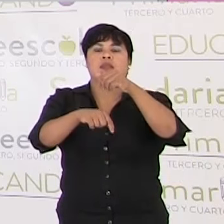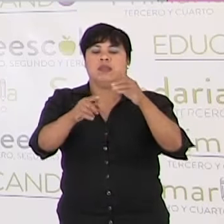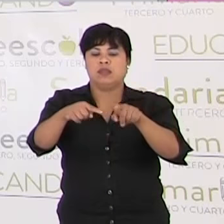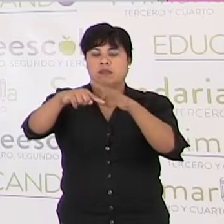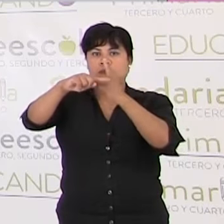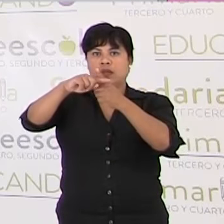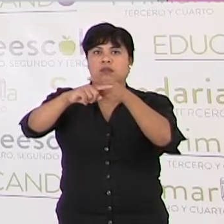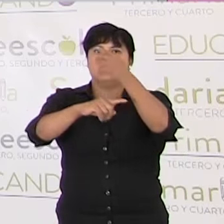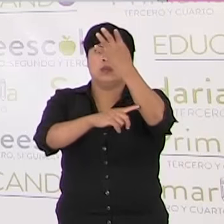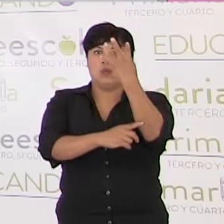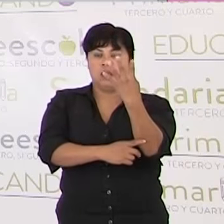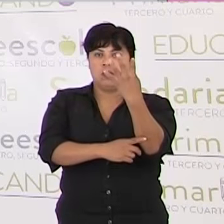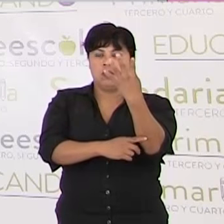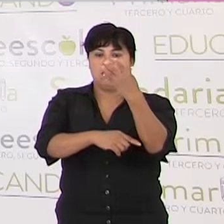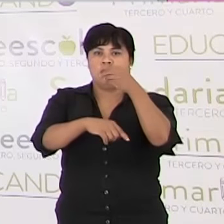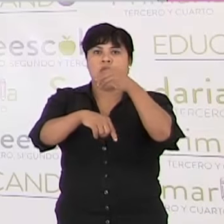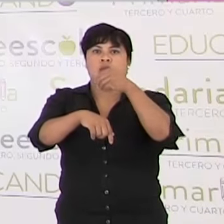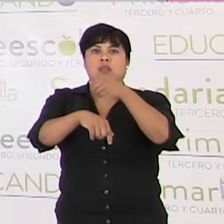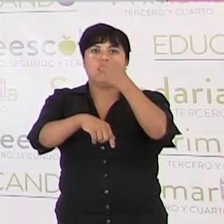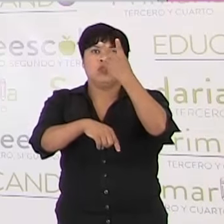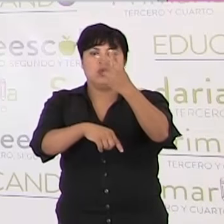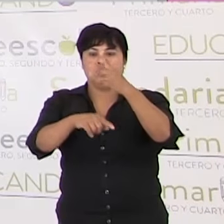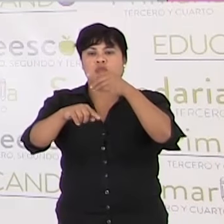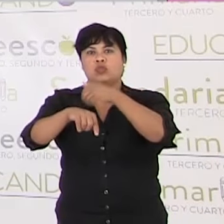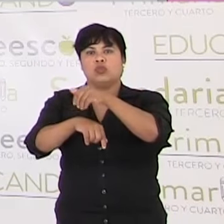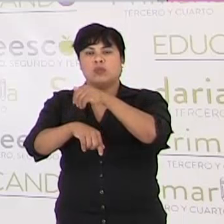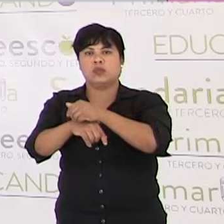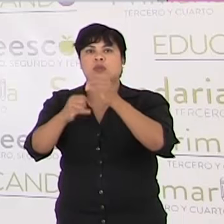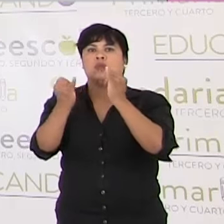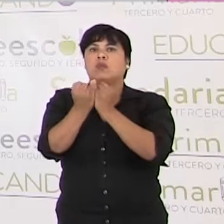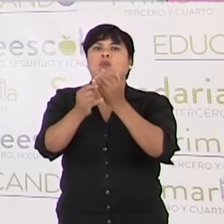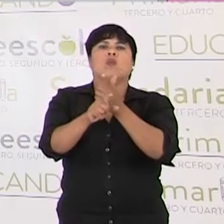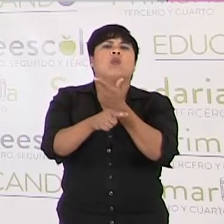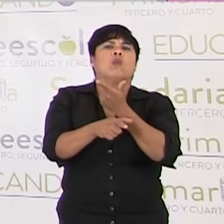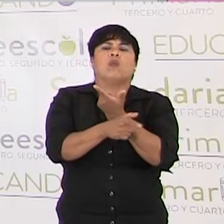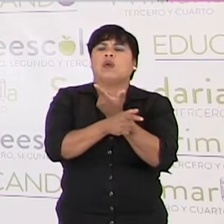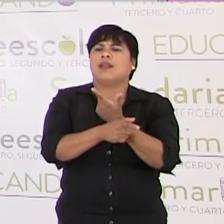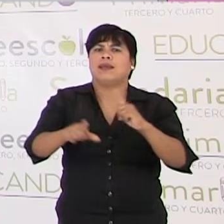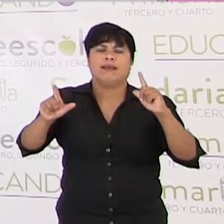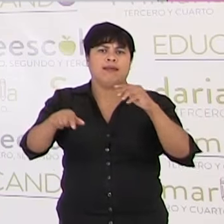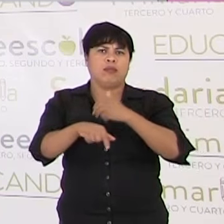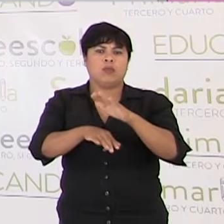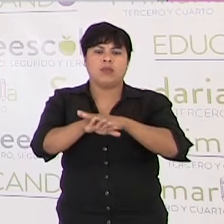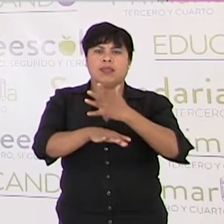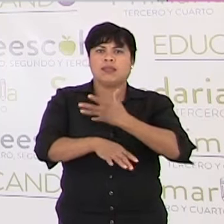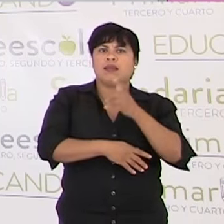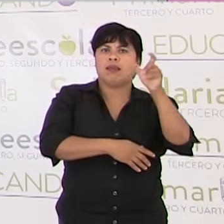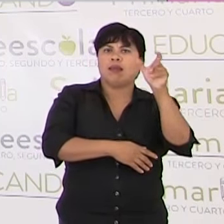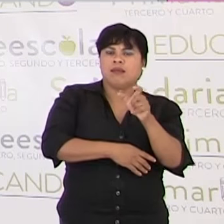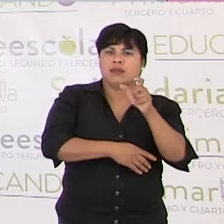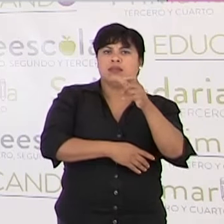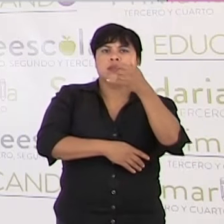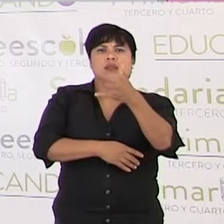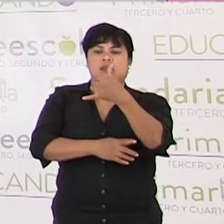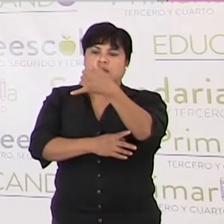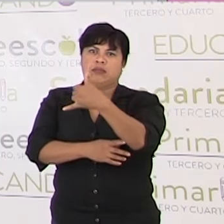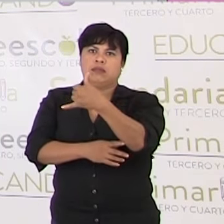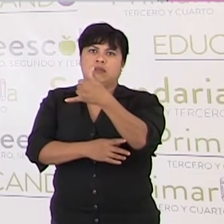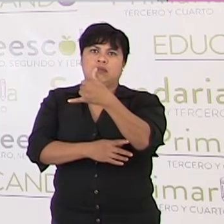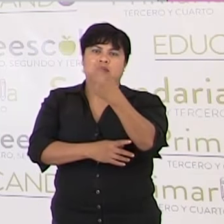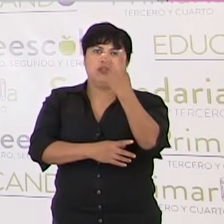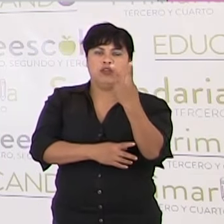suma del cuadrado de dos números cualesquiera, porque aquí tenemos x y aquí tenemos y.